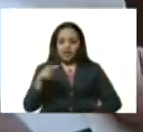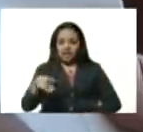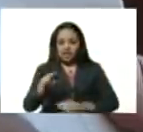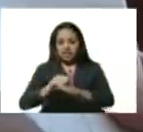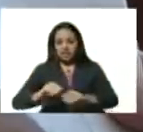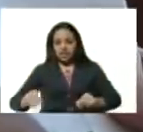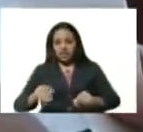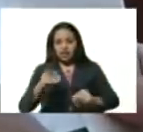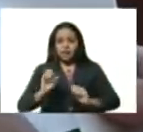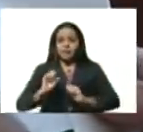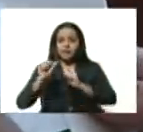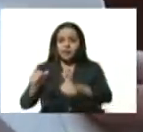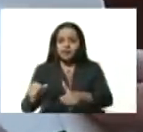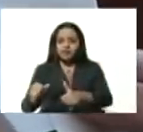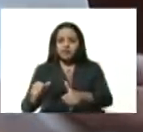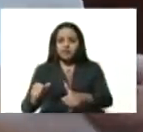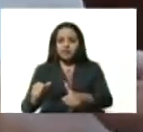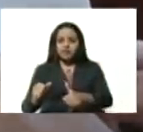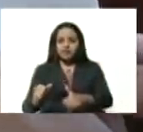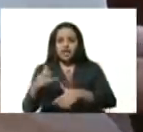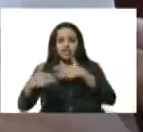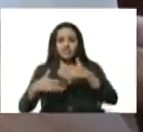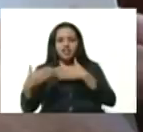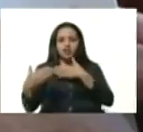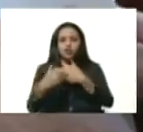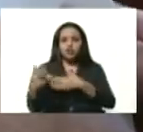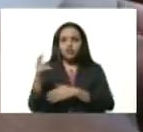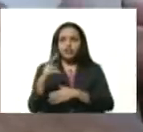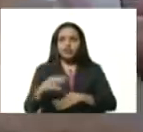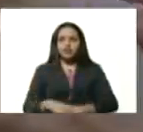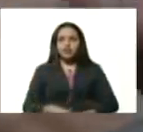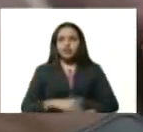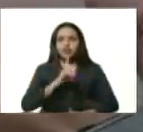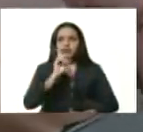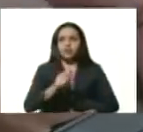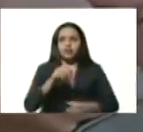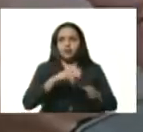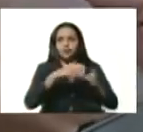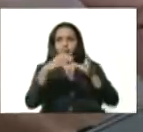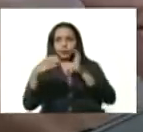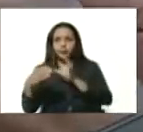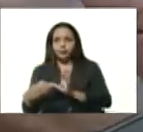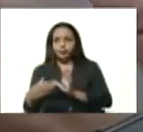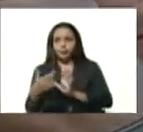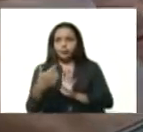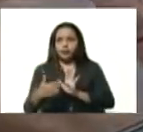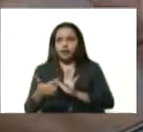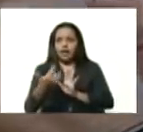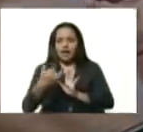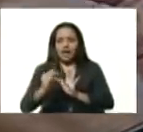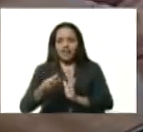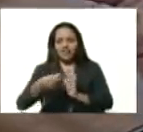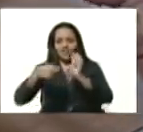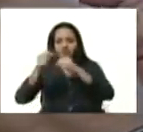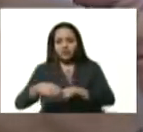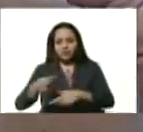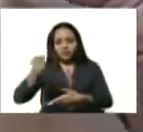los desmanes contra Venezuela. El contratista Jordan Gudró, que firmó el contrato con Juan